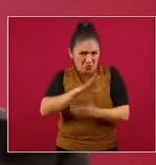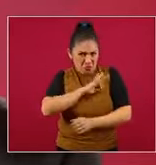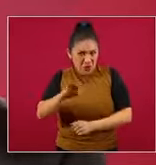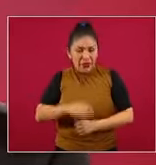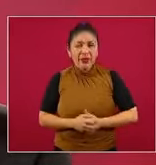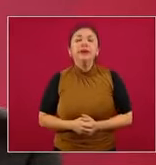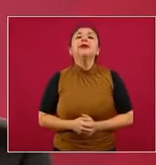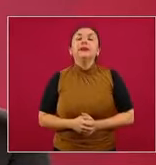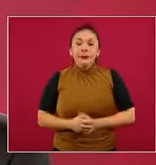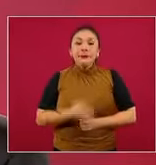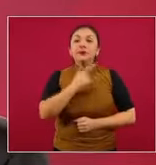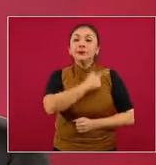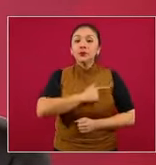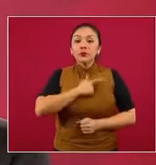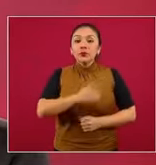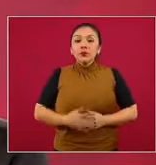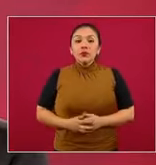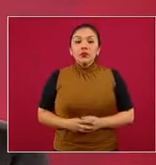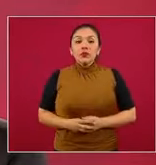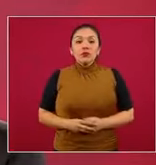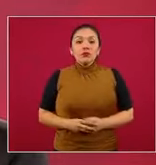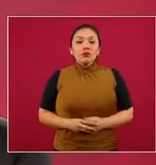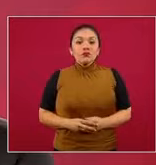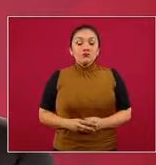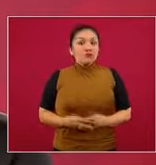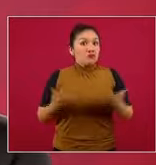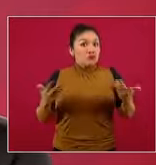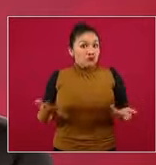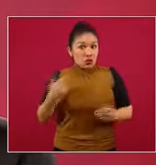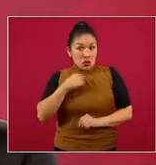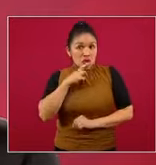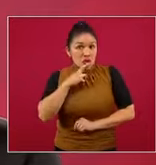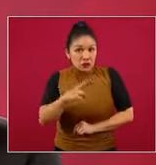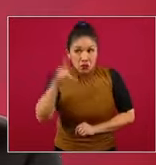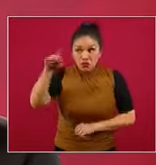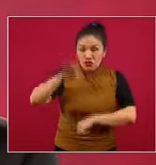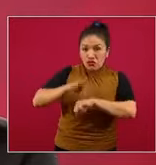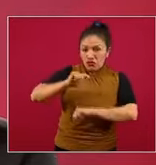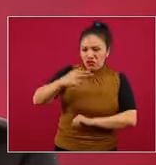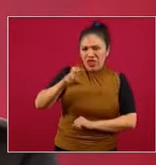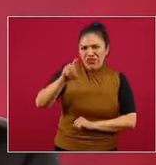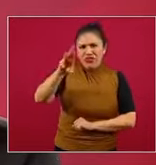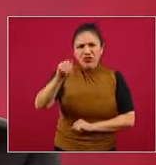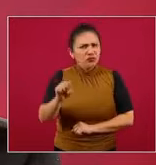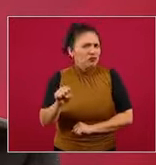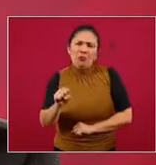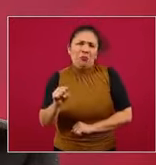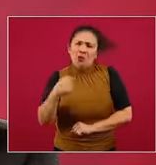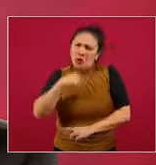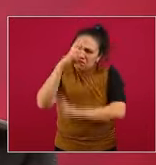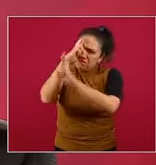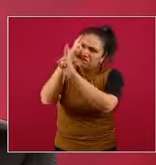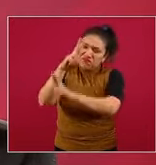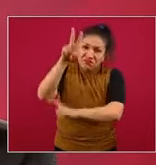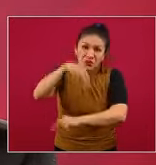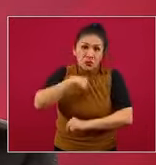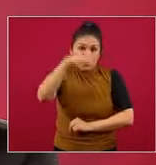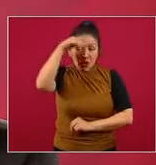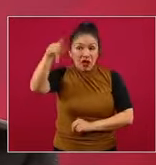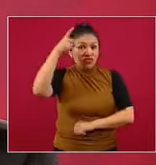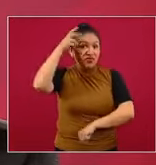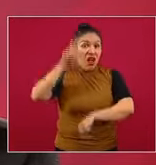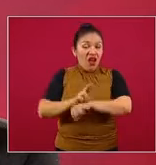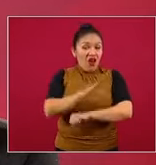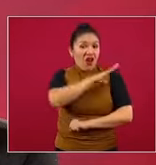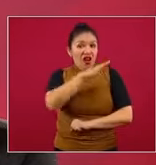gusto. Sí, no le tengo que responder nada al doctor Tedros, le tengo gran respeto, considero que como director general